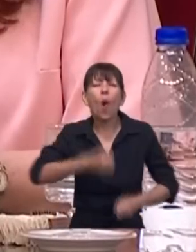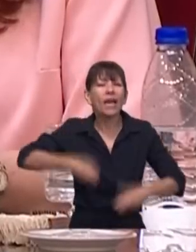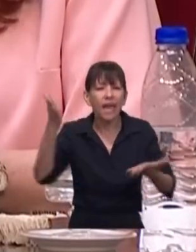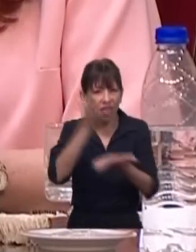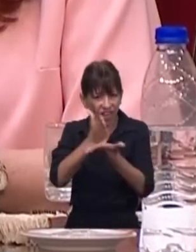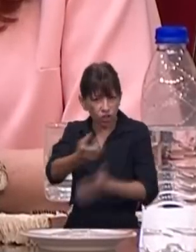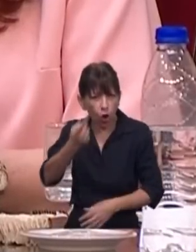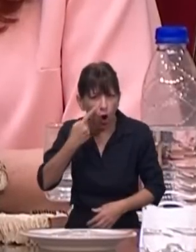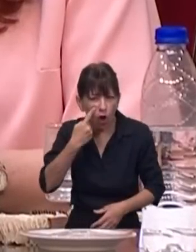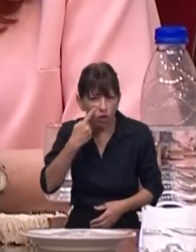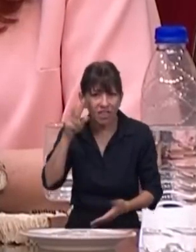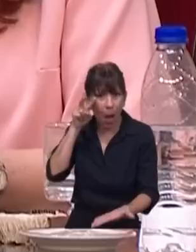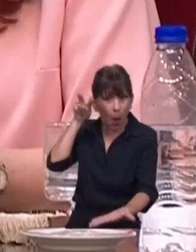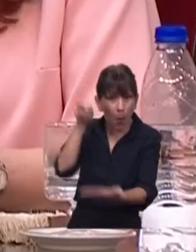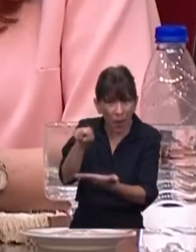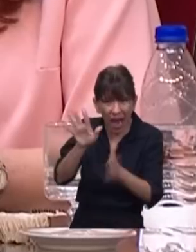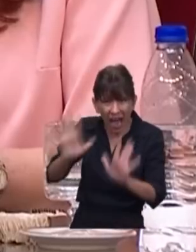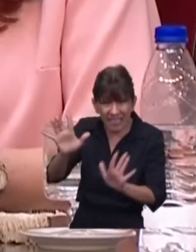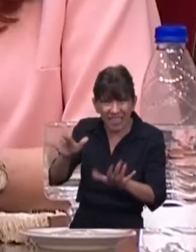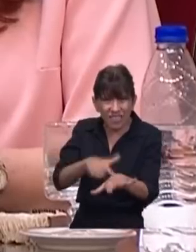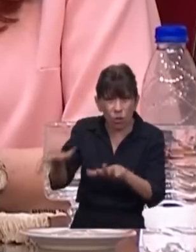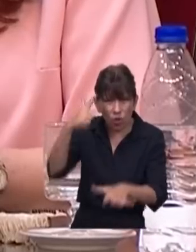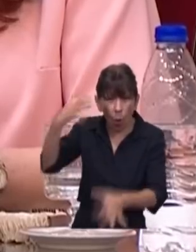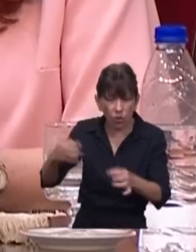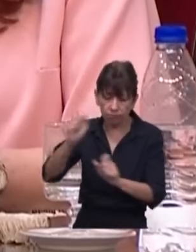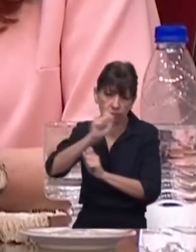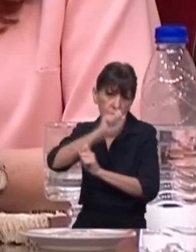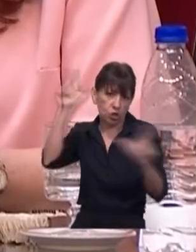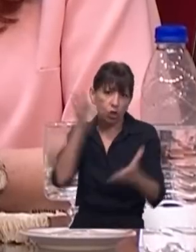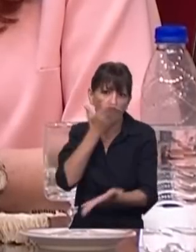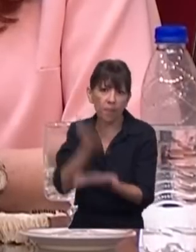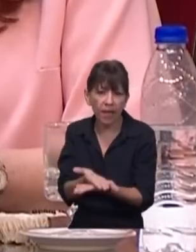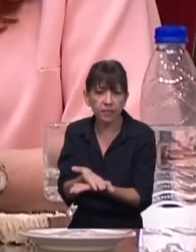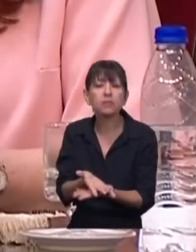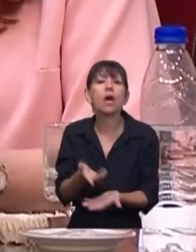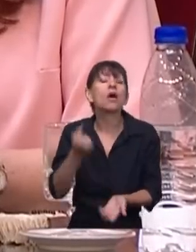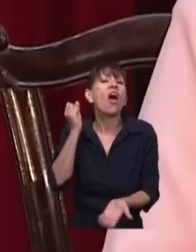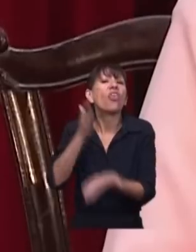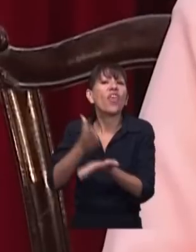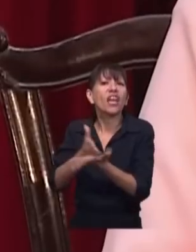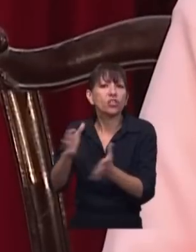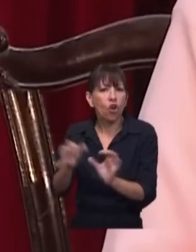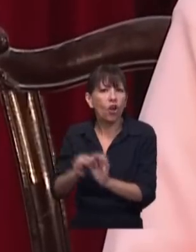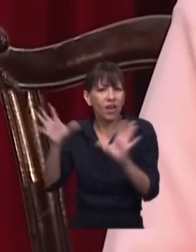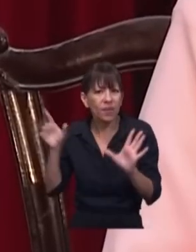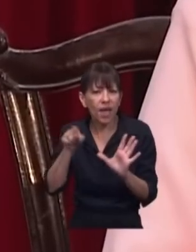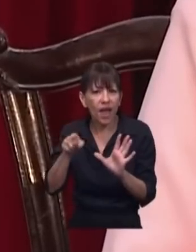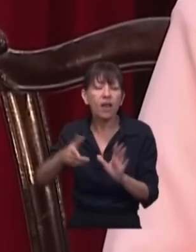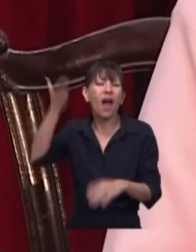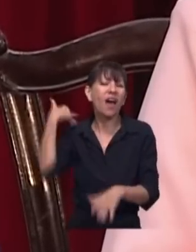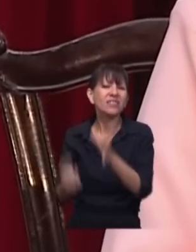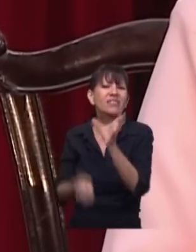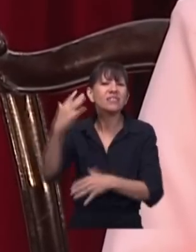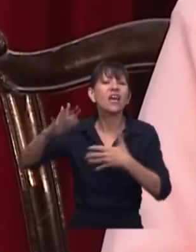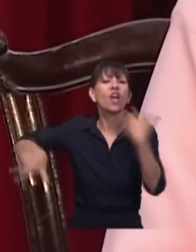se asombraría ante semejante retroceso. Al derecho penal liberal, nacido al amparo de la Revolución Francesa